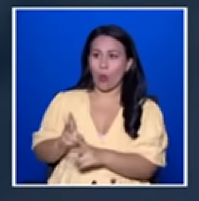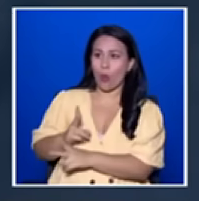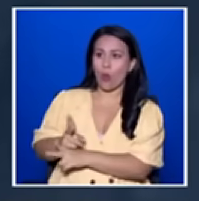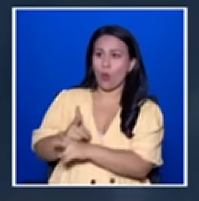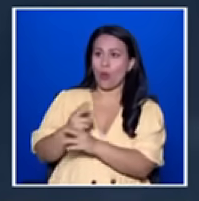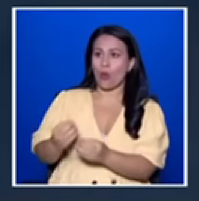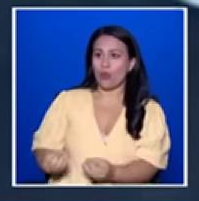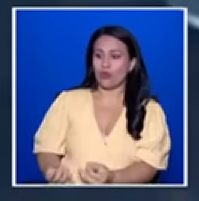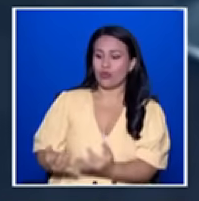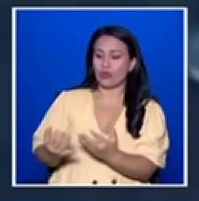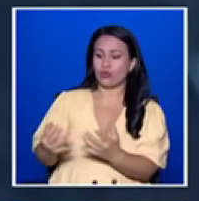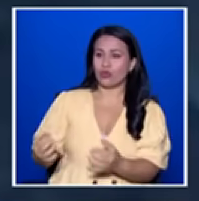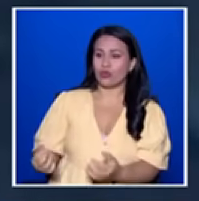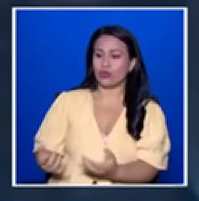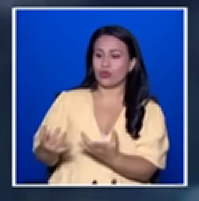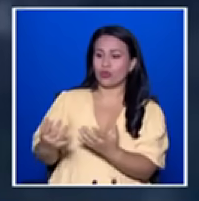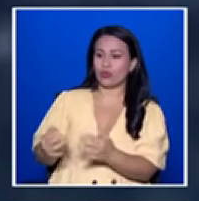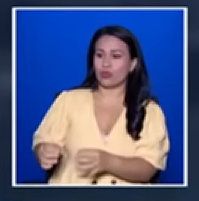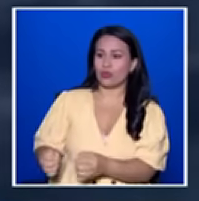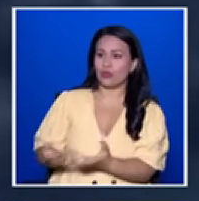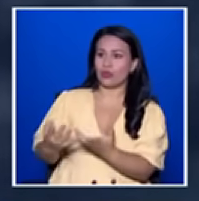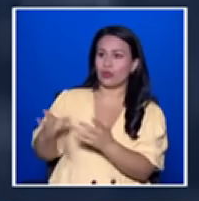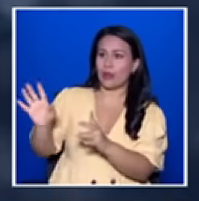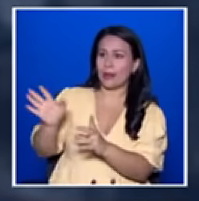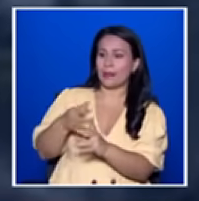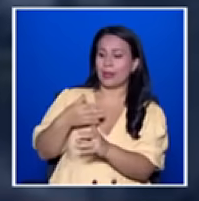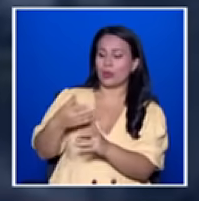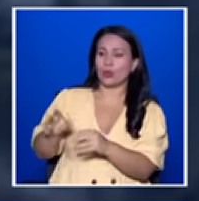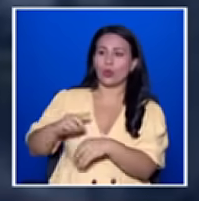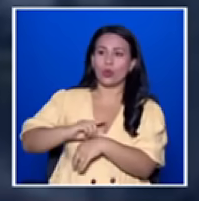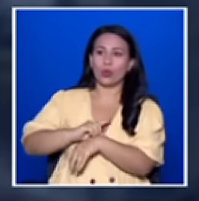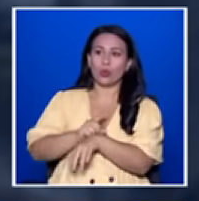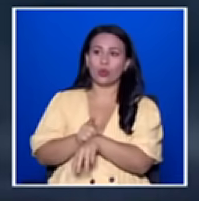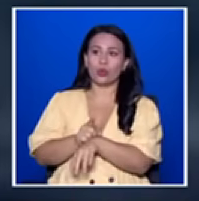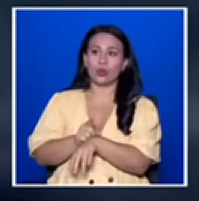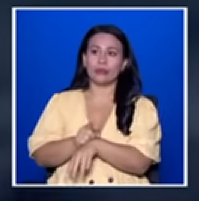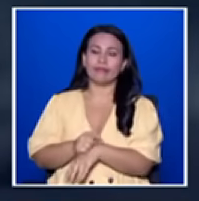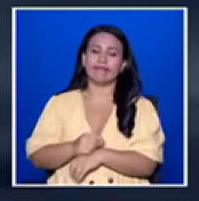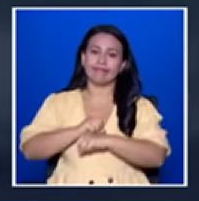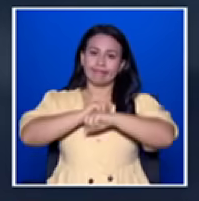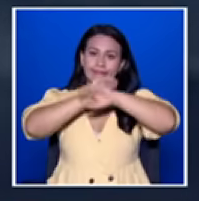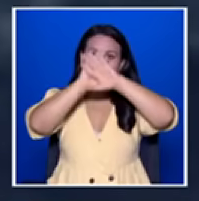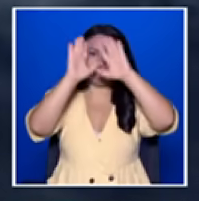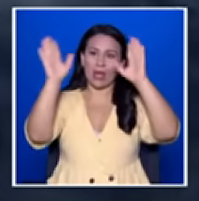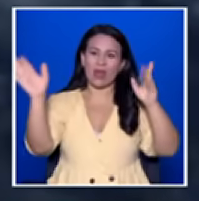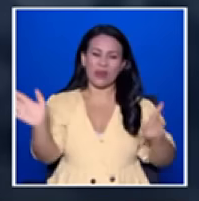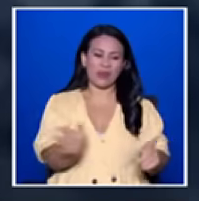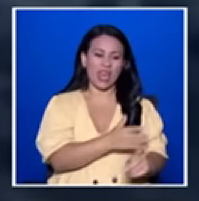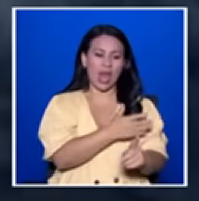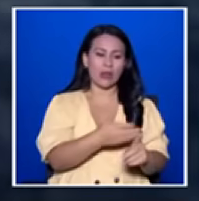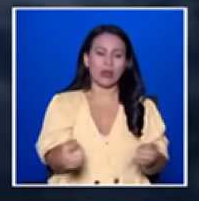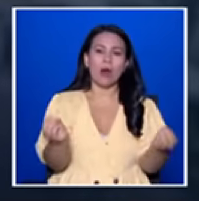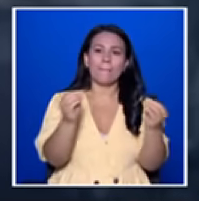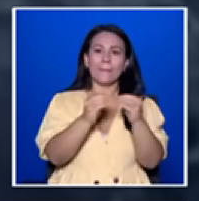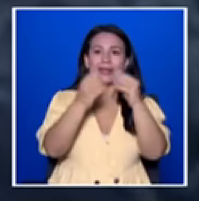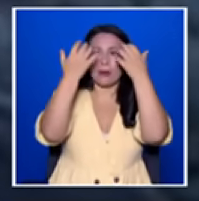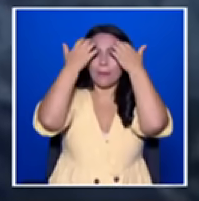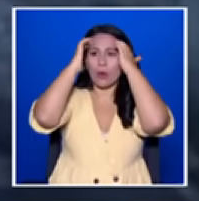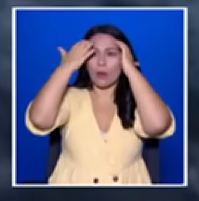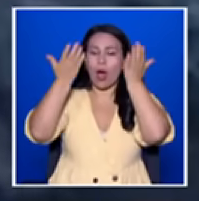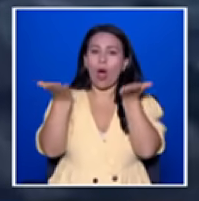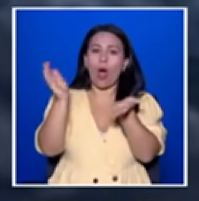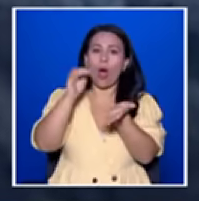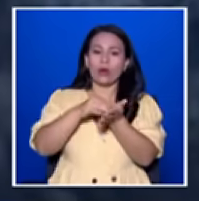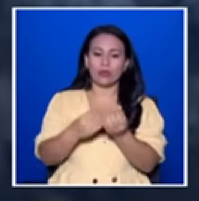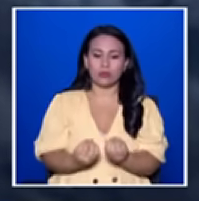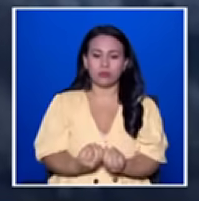precaución porque como avanzan los minutos, las horas en el transcurso de la mañana y el viento, genera preocupación porque